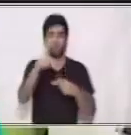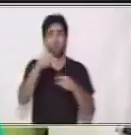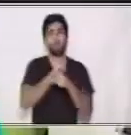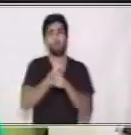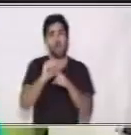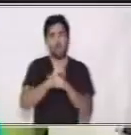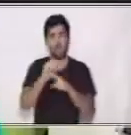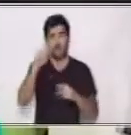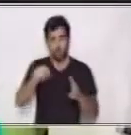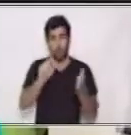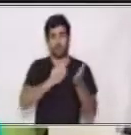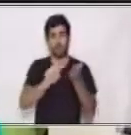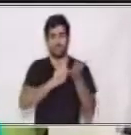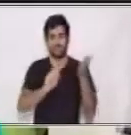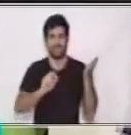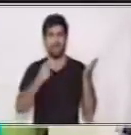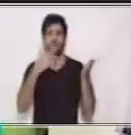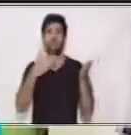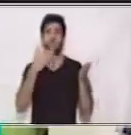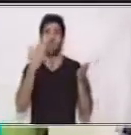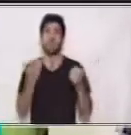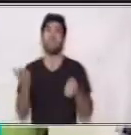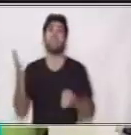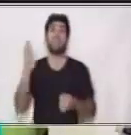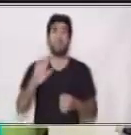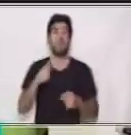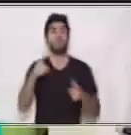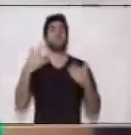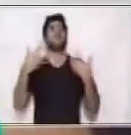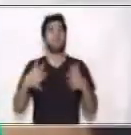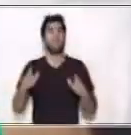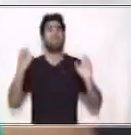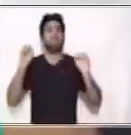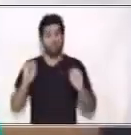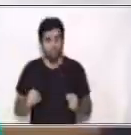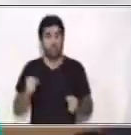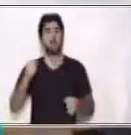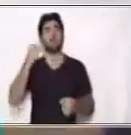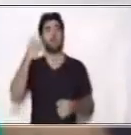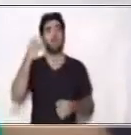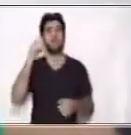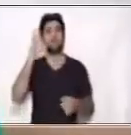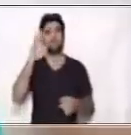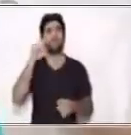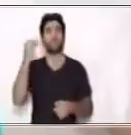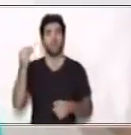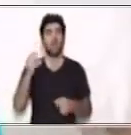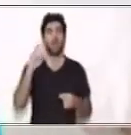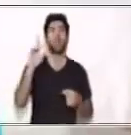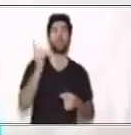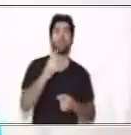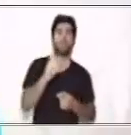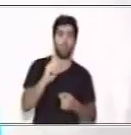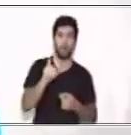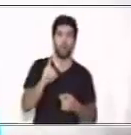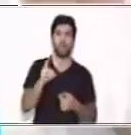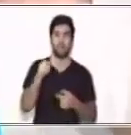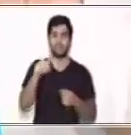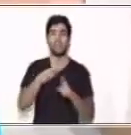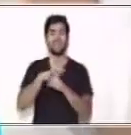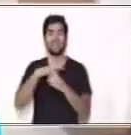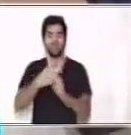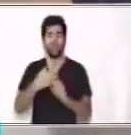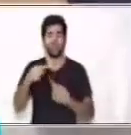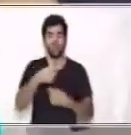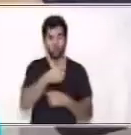aquí conmigo, usted logre comprender por qué, de dónde y la situación en la